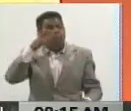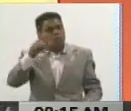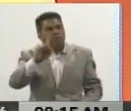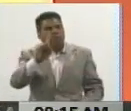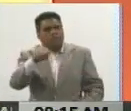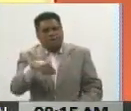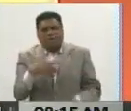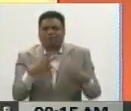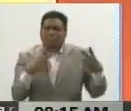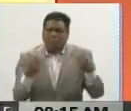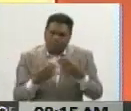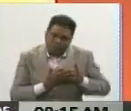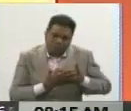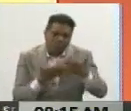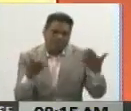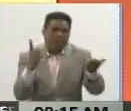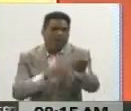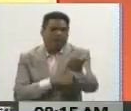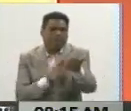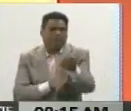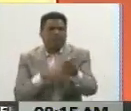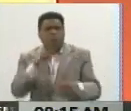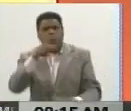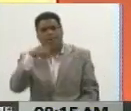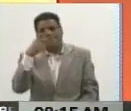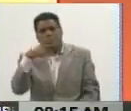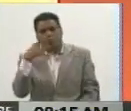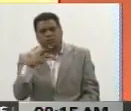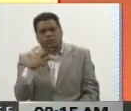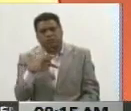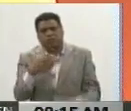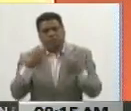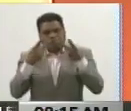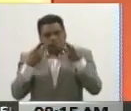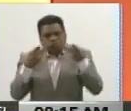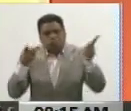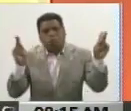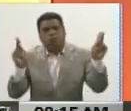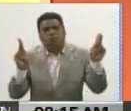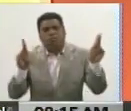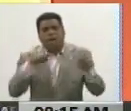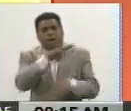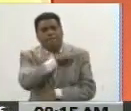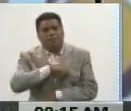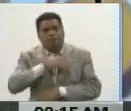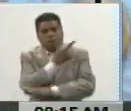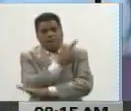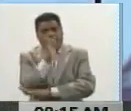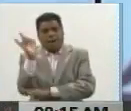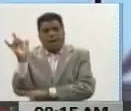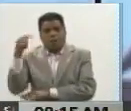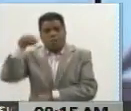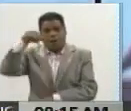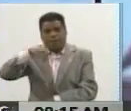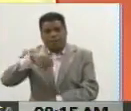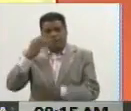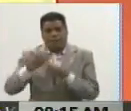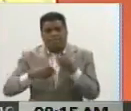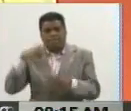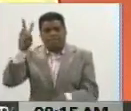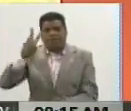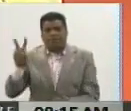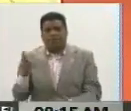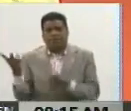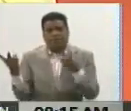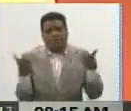entonces a hermanarnos con la política pública de la misión Árbol generada en Venezuela. Entonces, bueno, invitamos a todos